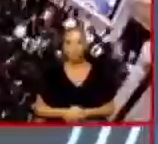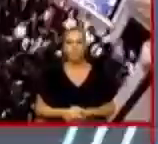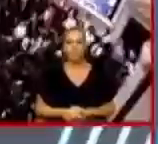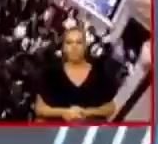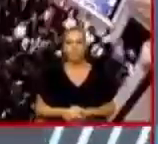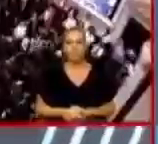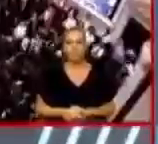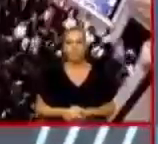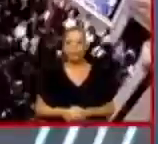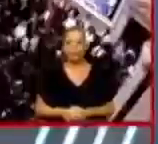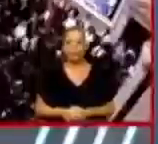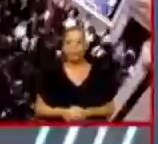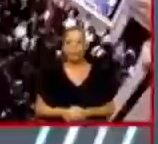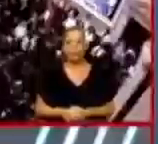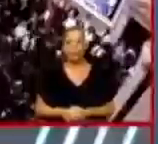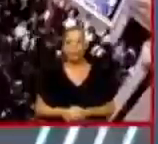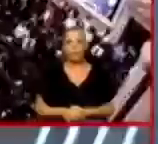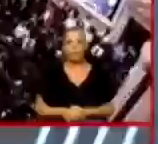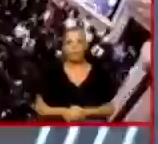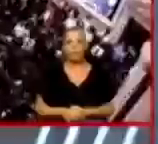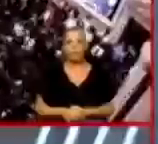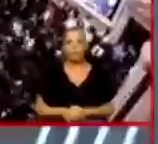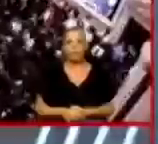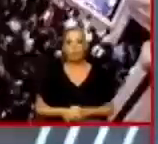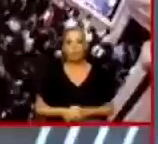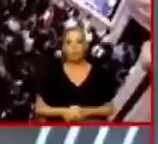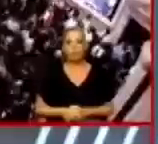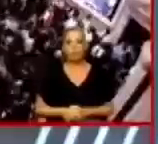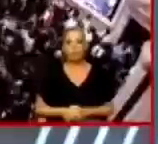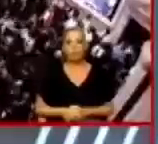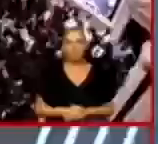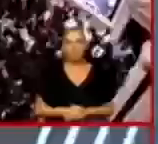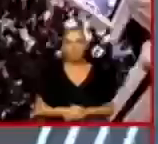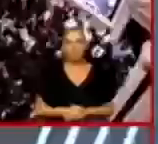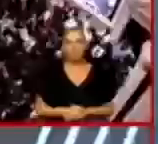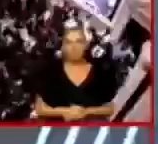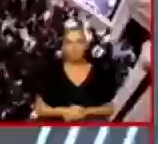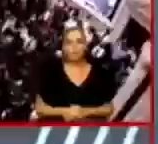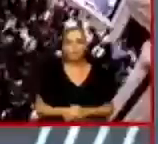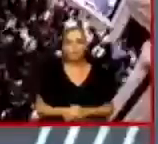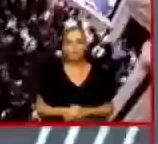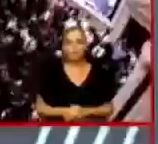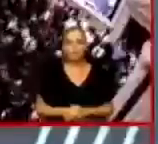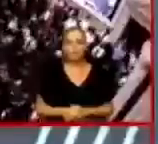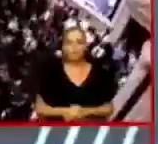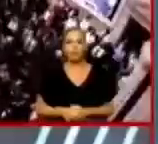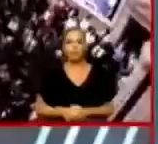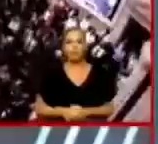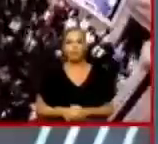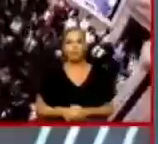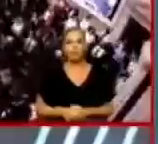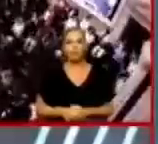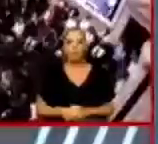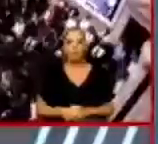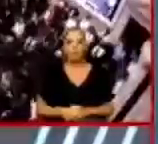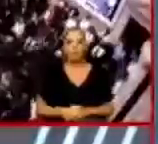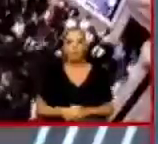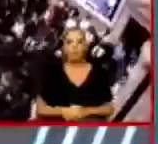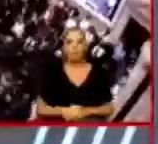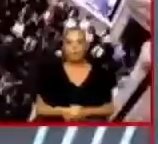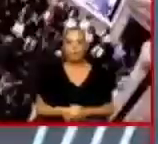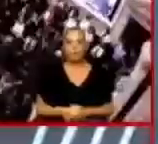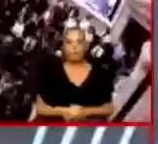pesos. Es la mano del FMI que empieza a compartir las decisiones que toman los decisores de